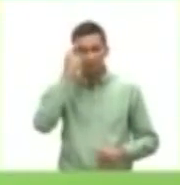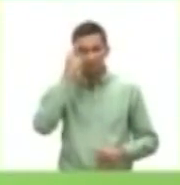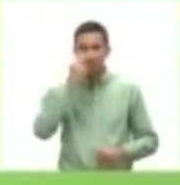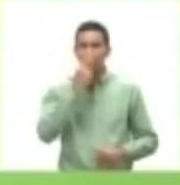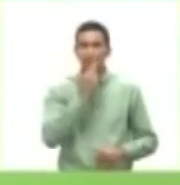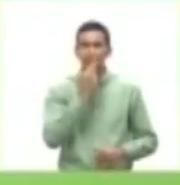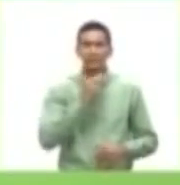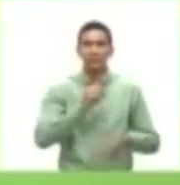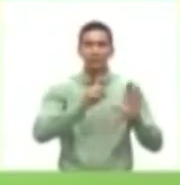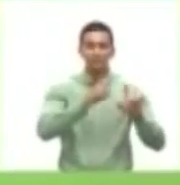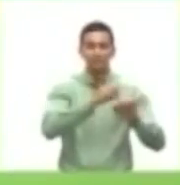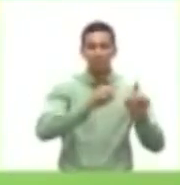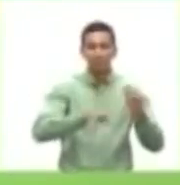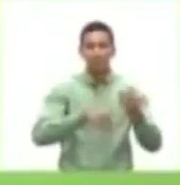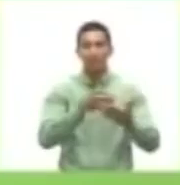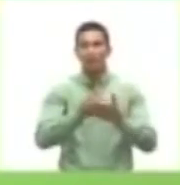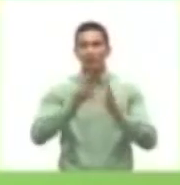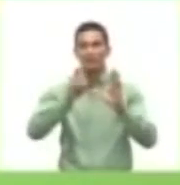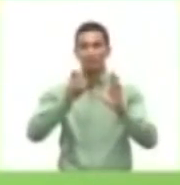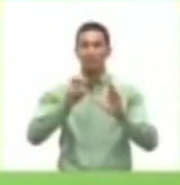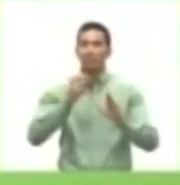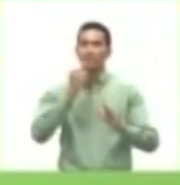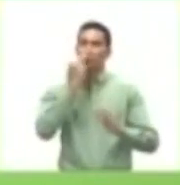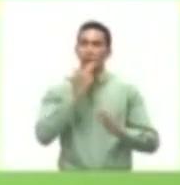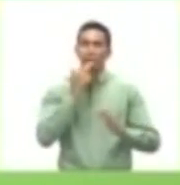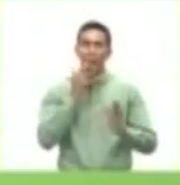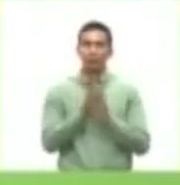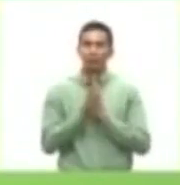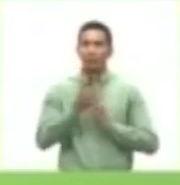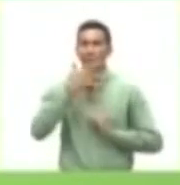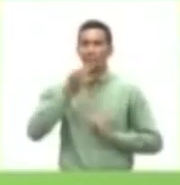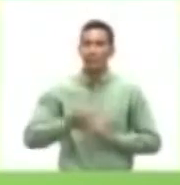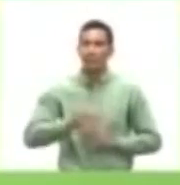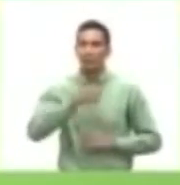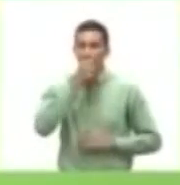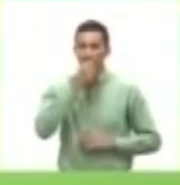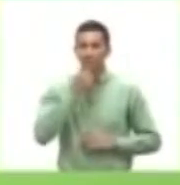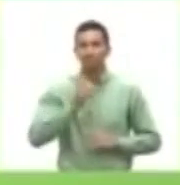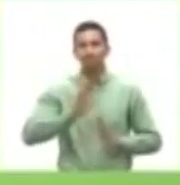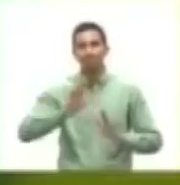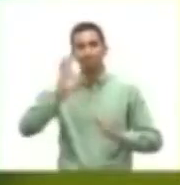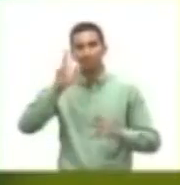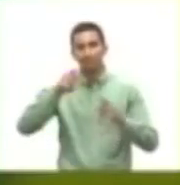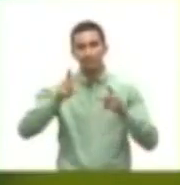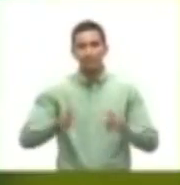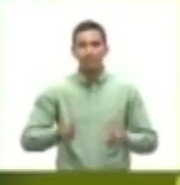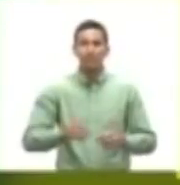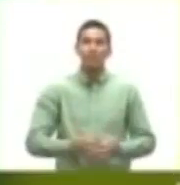a 7 de la noche, aquí en nuestro compromiso con la verdad, las noticias. Que descansen.